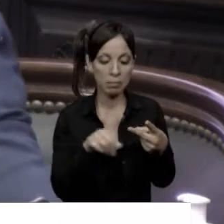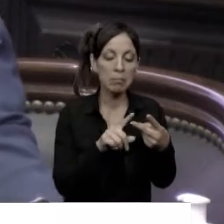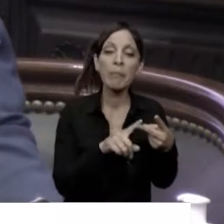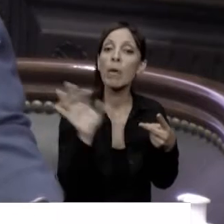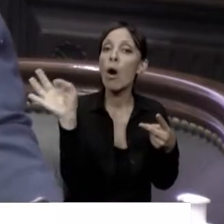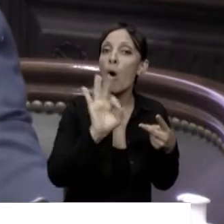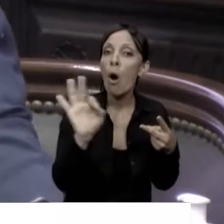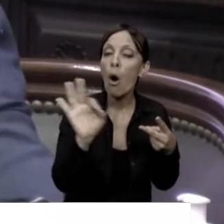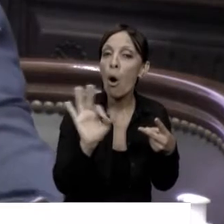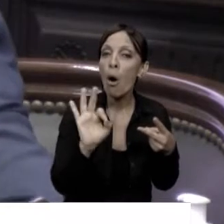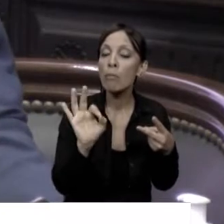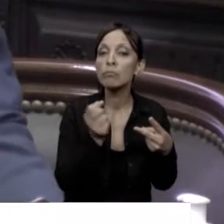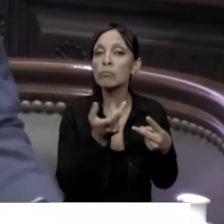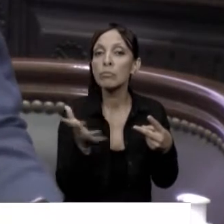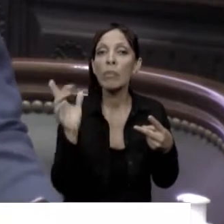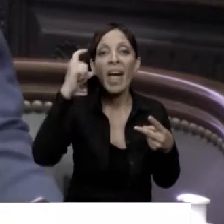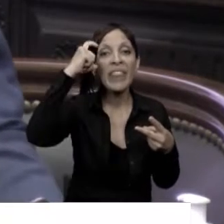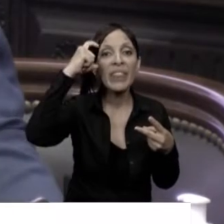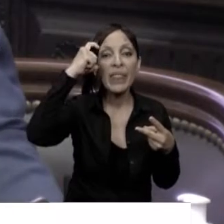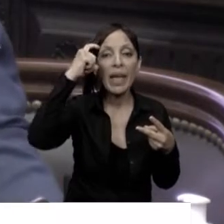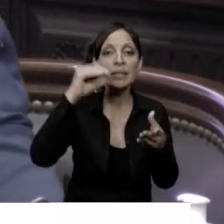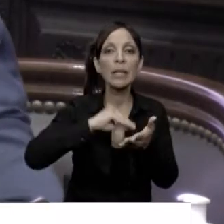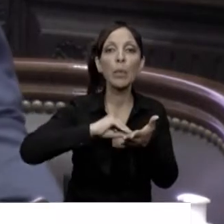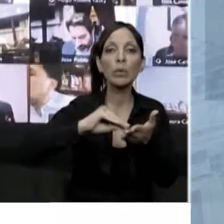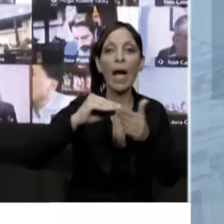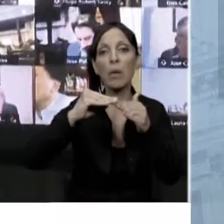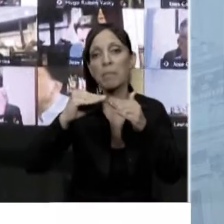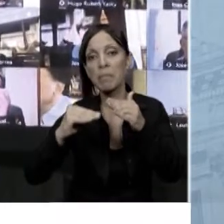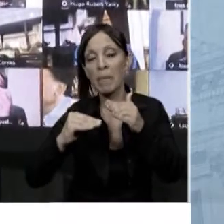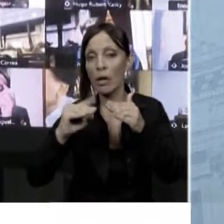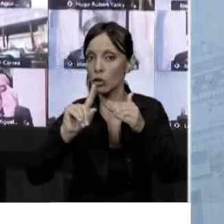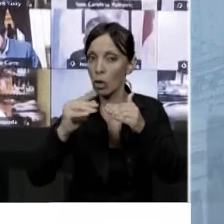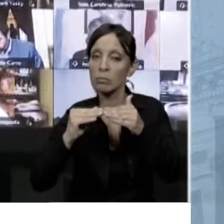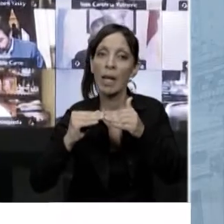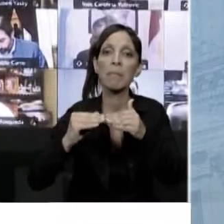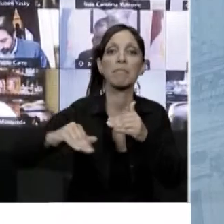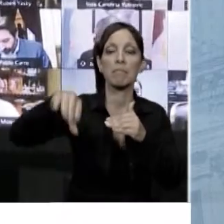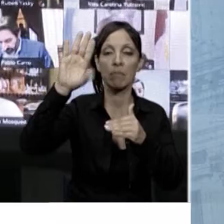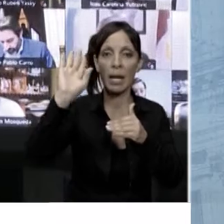por un número no inferior a 10 diputados, dirigidos por escrito